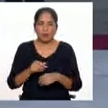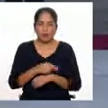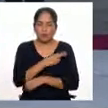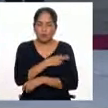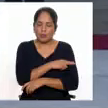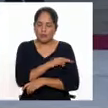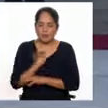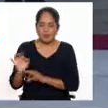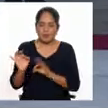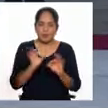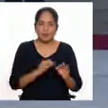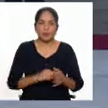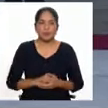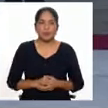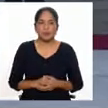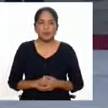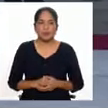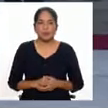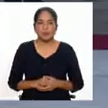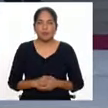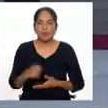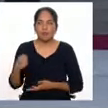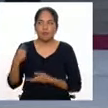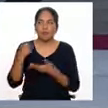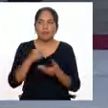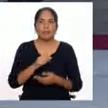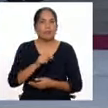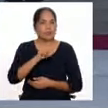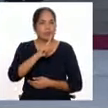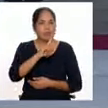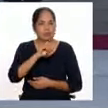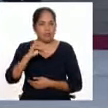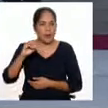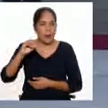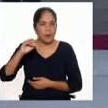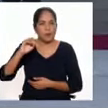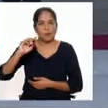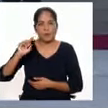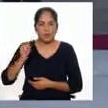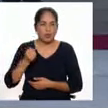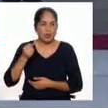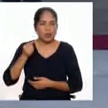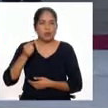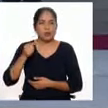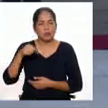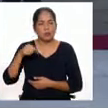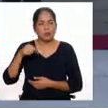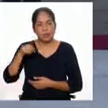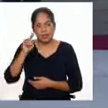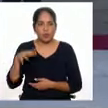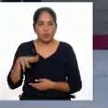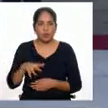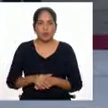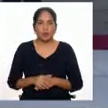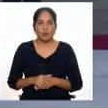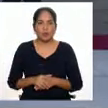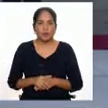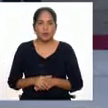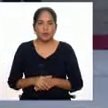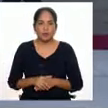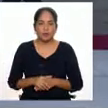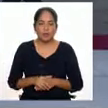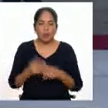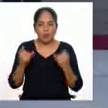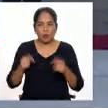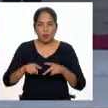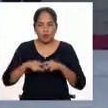Atalaya. Una inversión de más de 100 millones de soles el día de hoy. A partir del día de hoy, pueblo de Atalaya